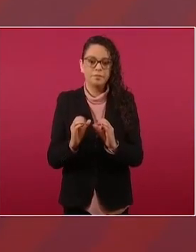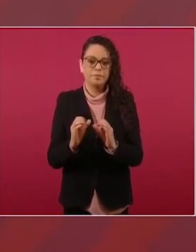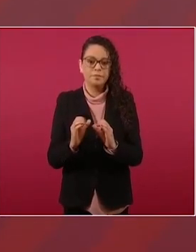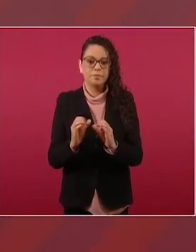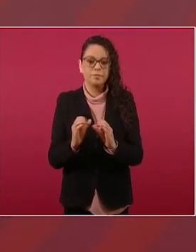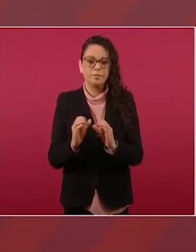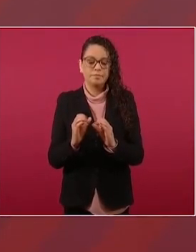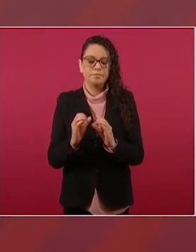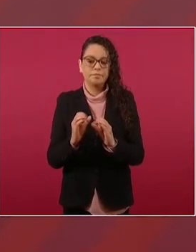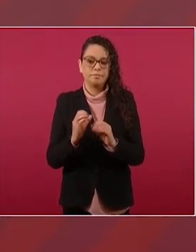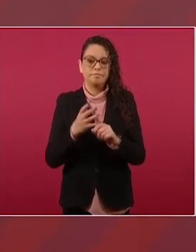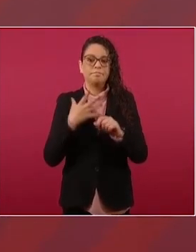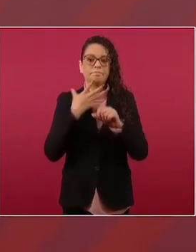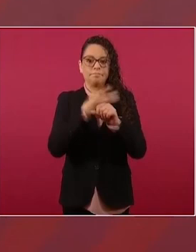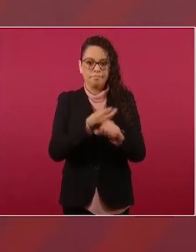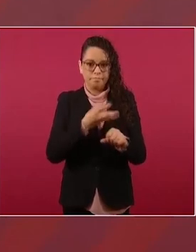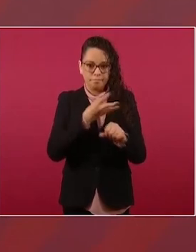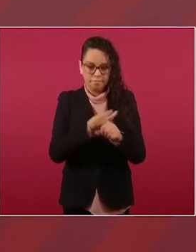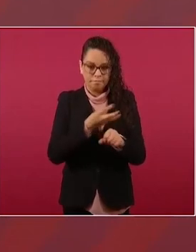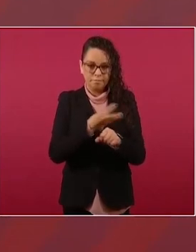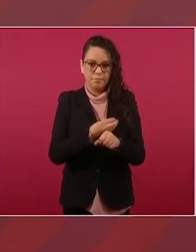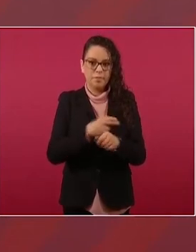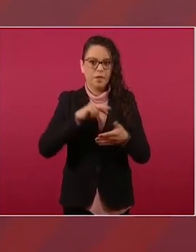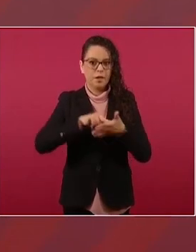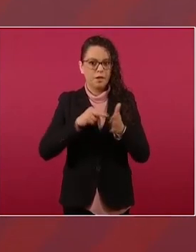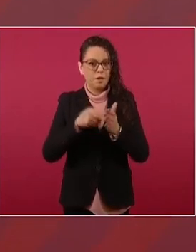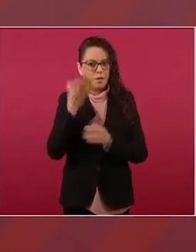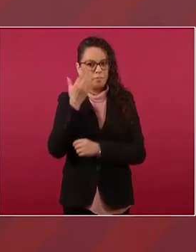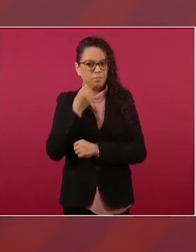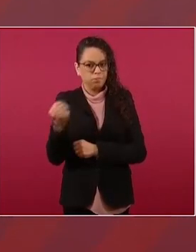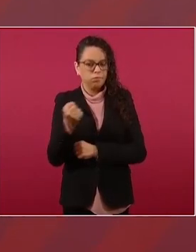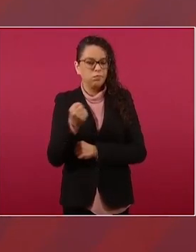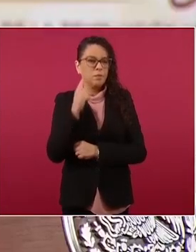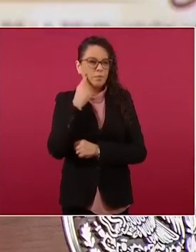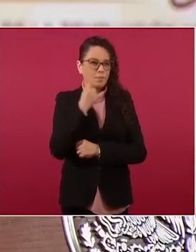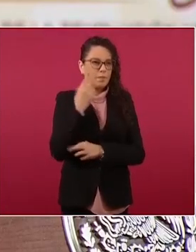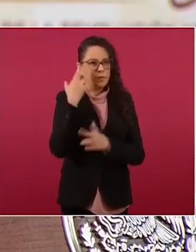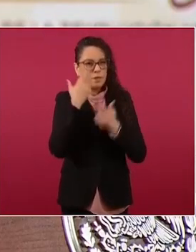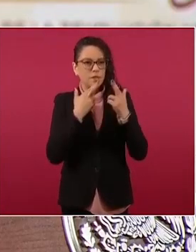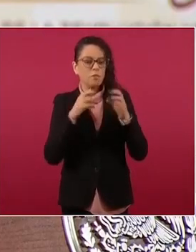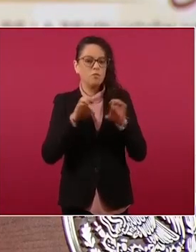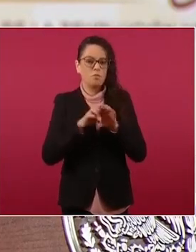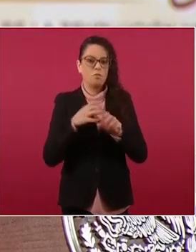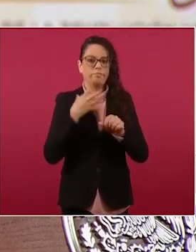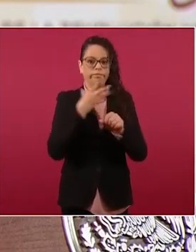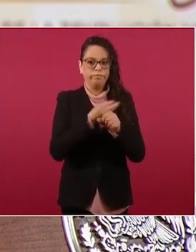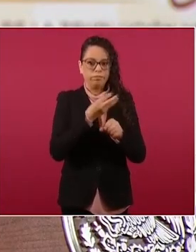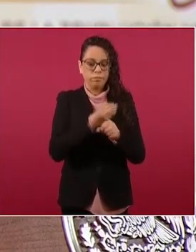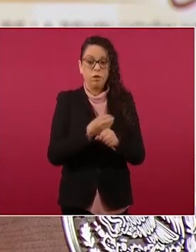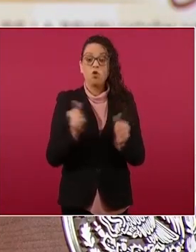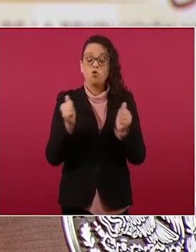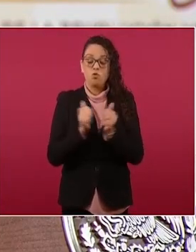las obras de ingeniería requeridas, los equipos,